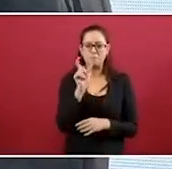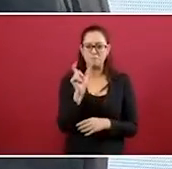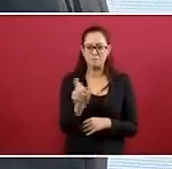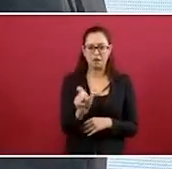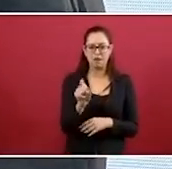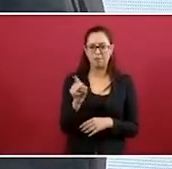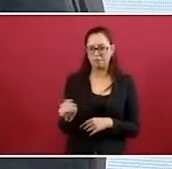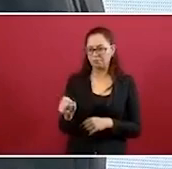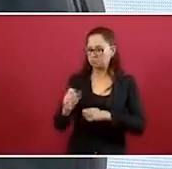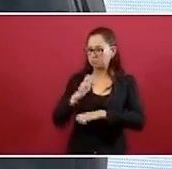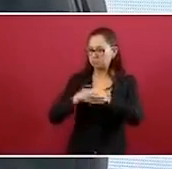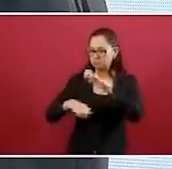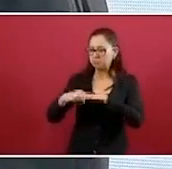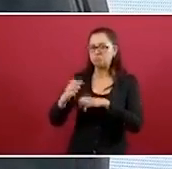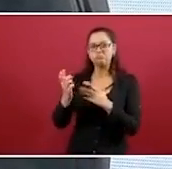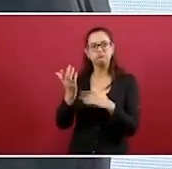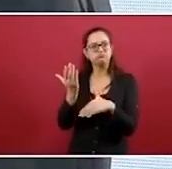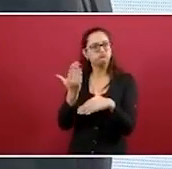exitosa.